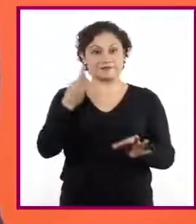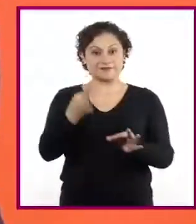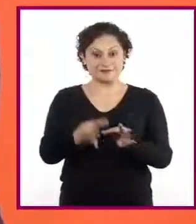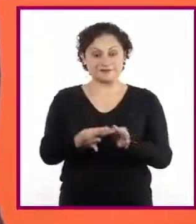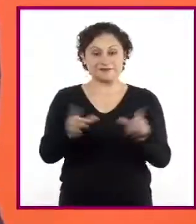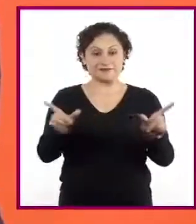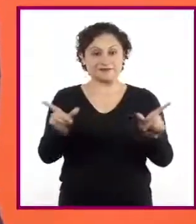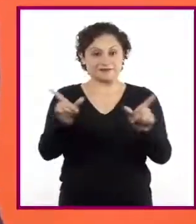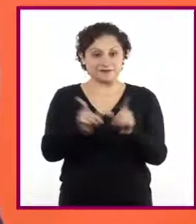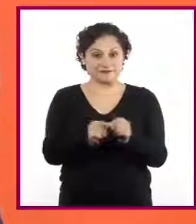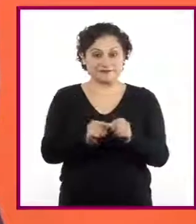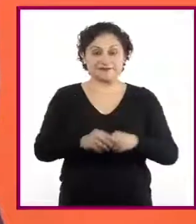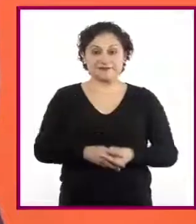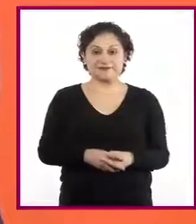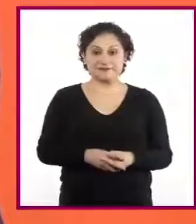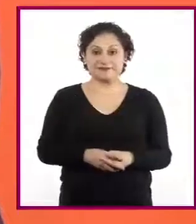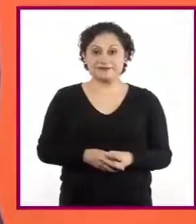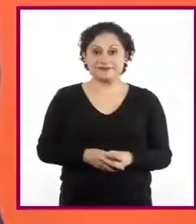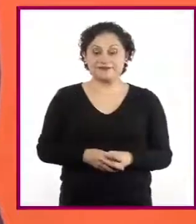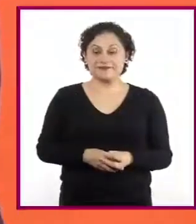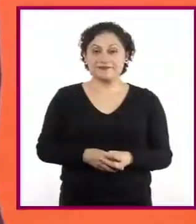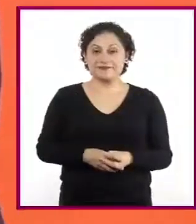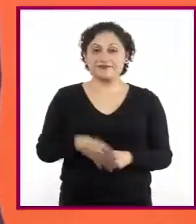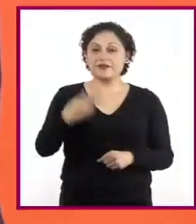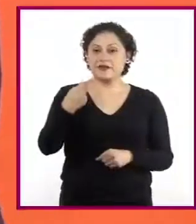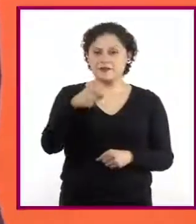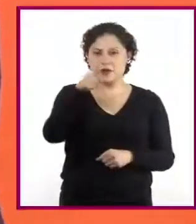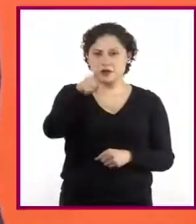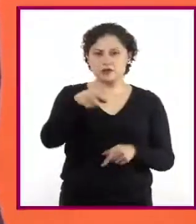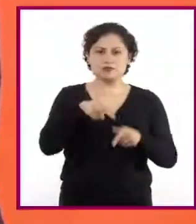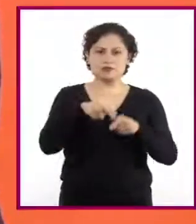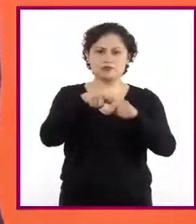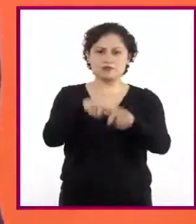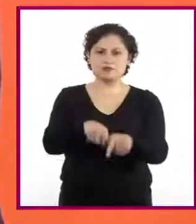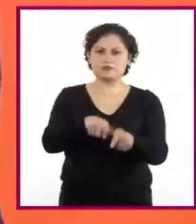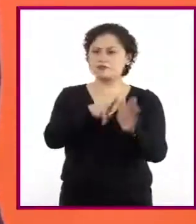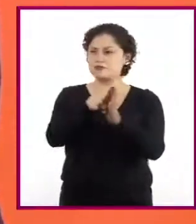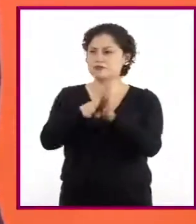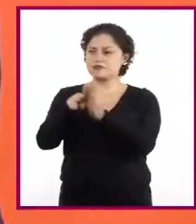por concluida esta transmisión, pero sigan sintonizando la programación de